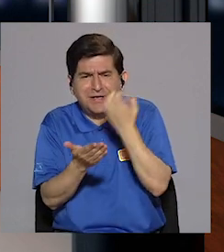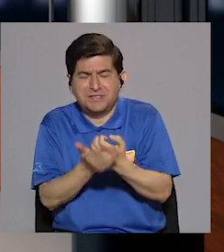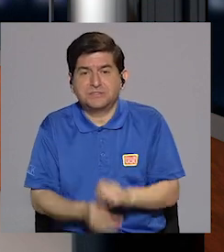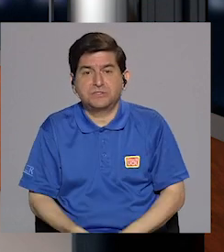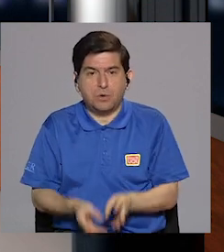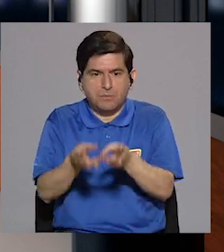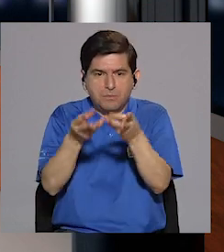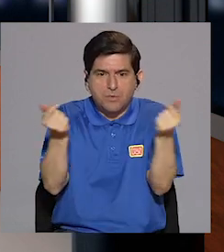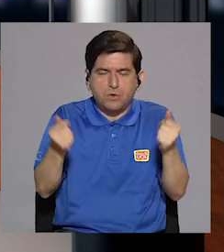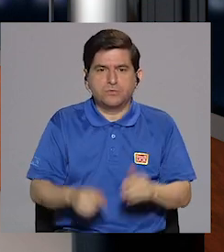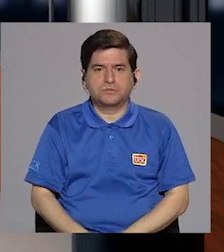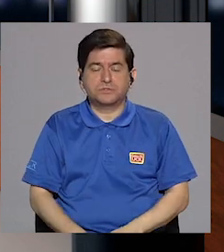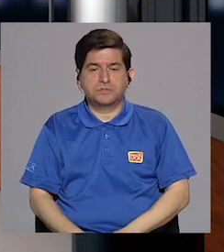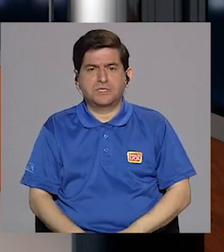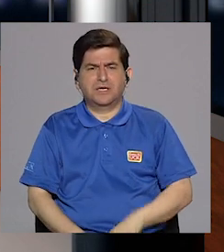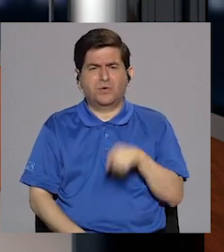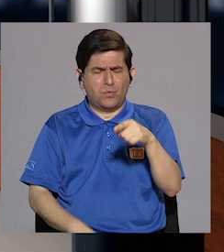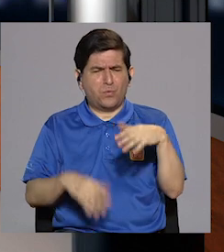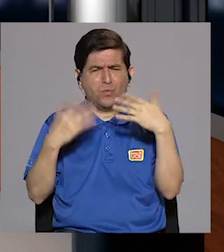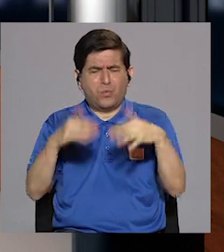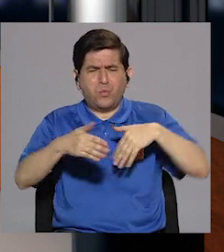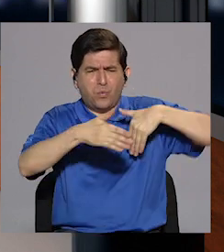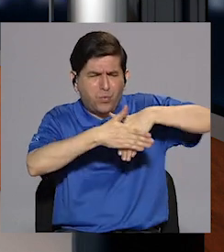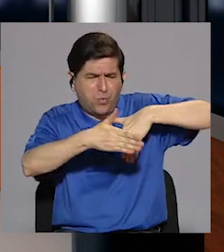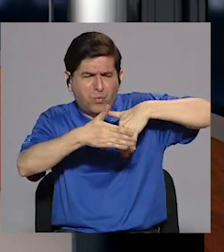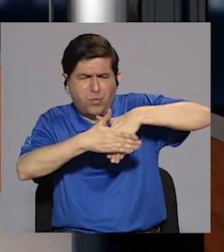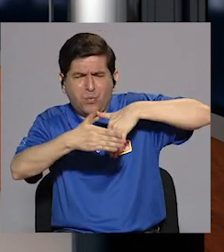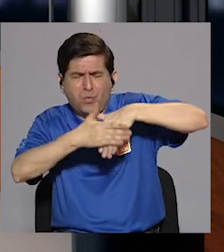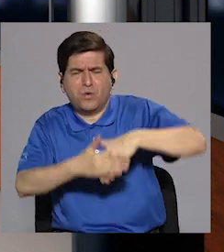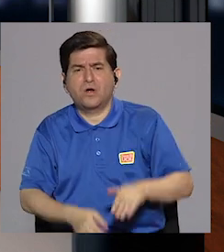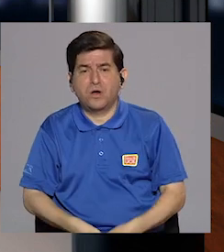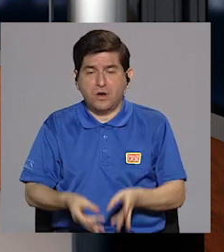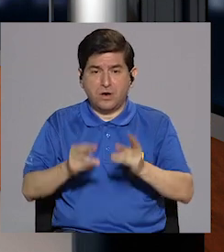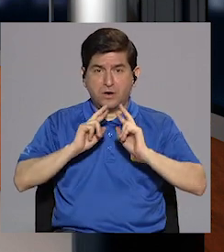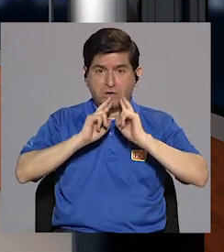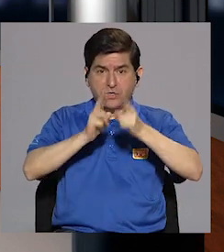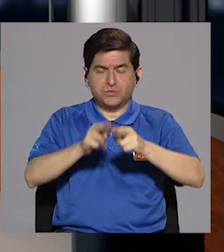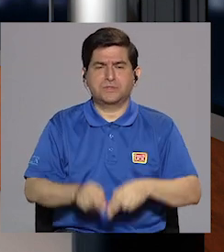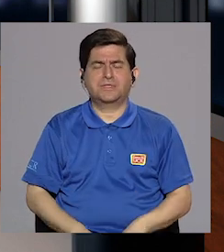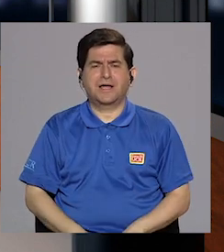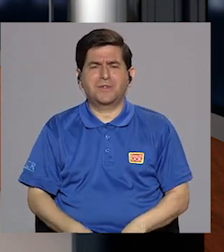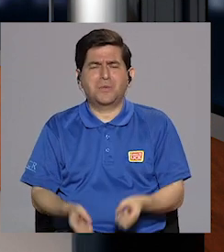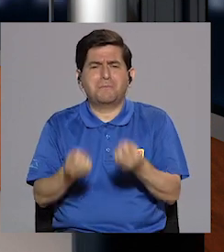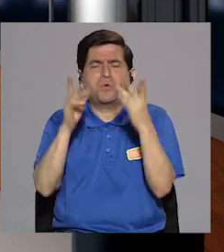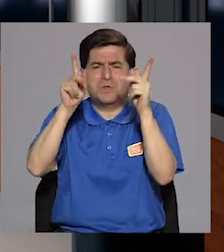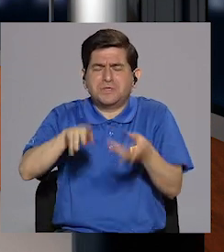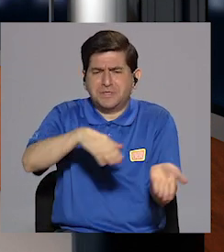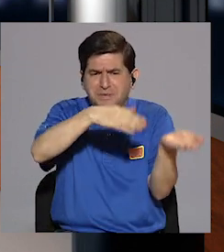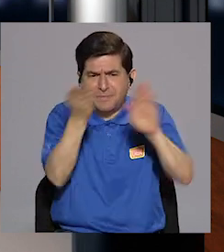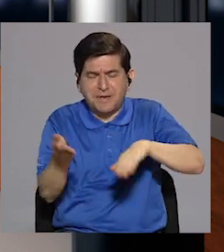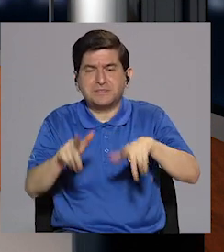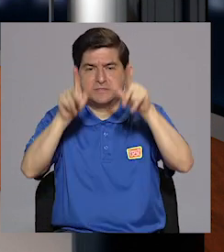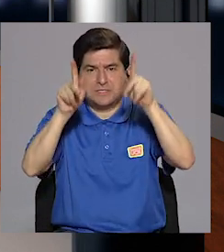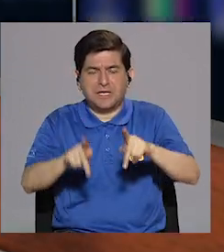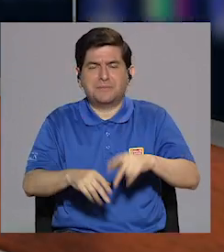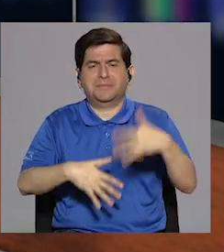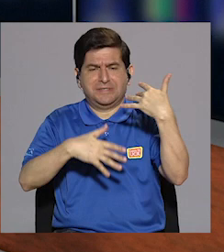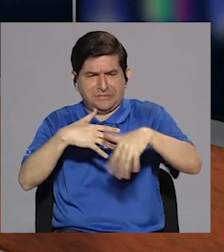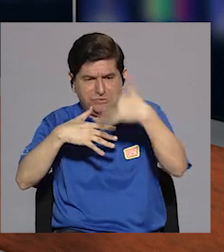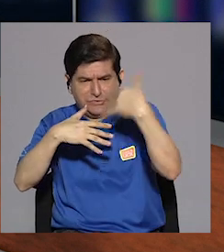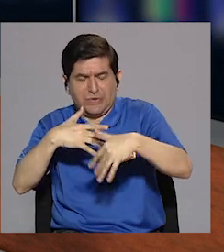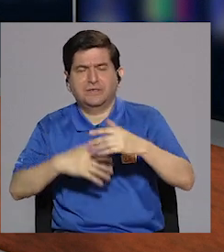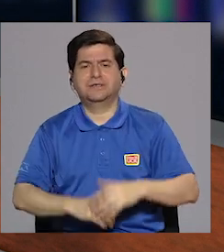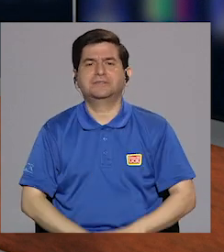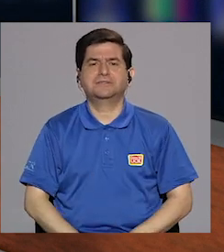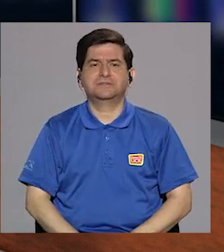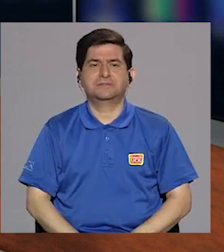provocado grandes manifestaciones y bloqueos con un saldo de decenas de fallecidos y personas heridas.